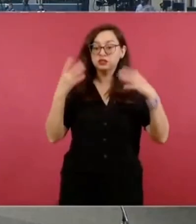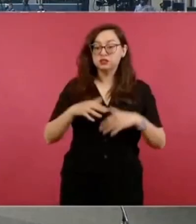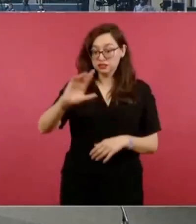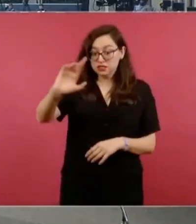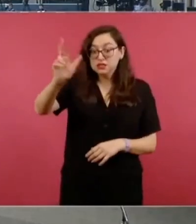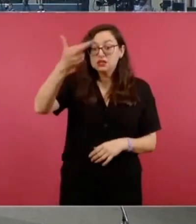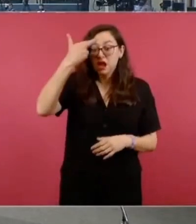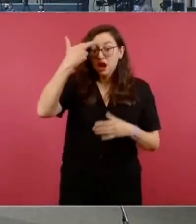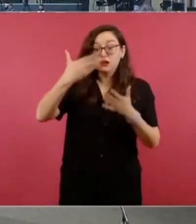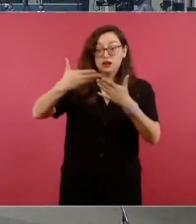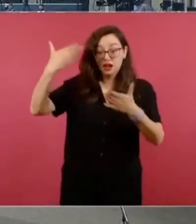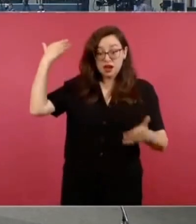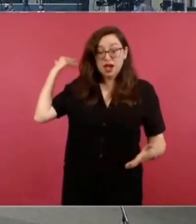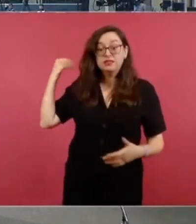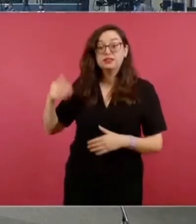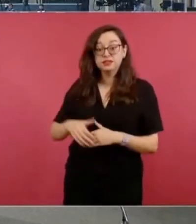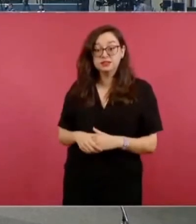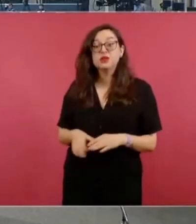y no traigo